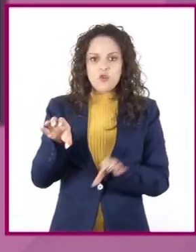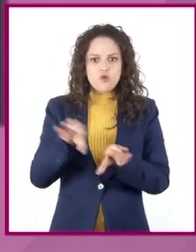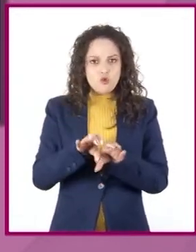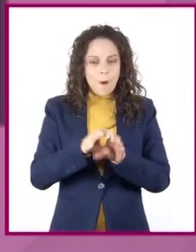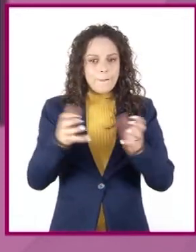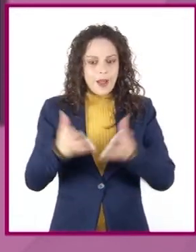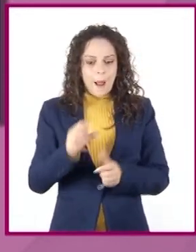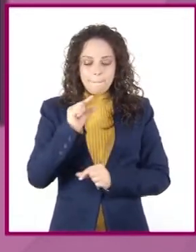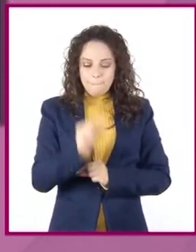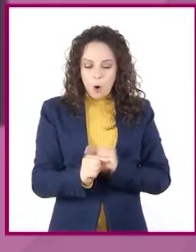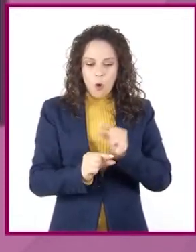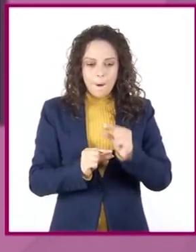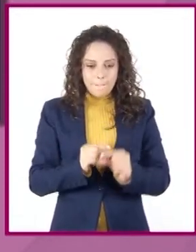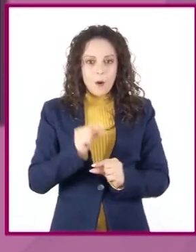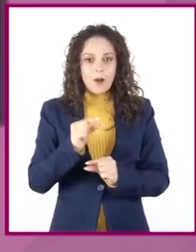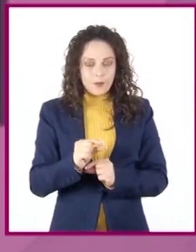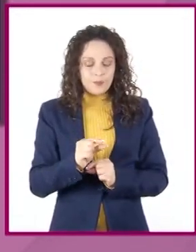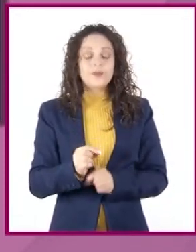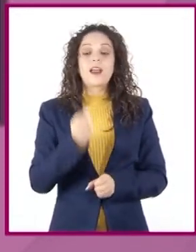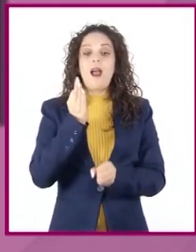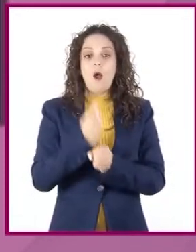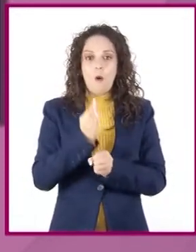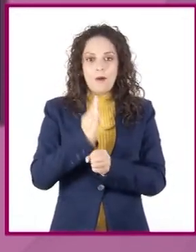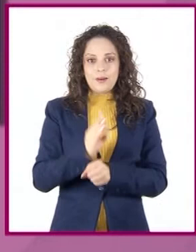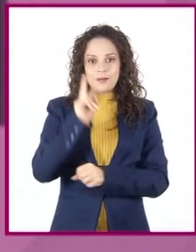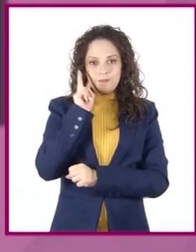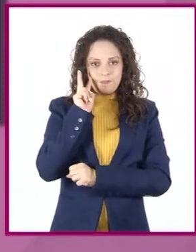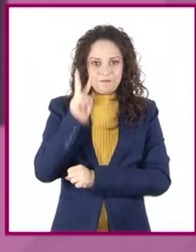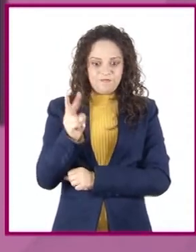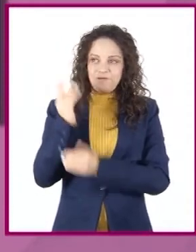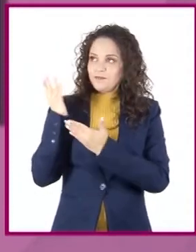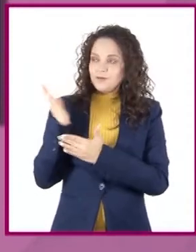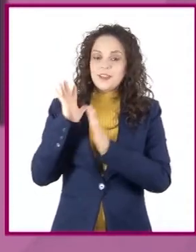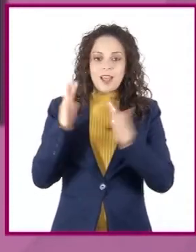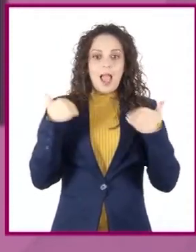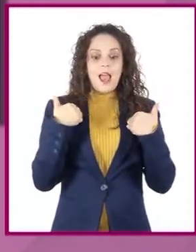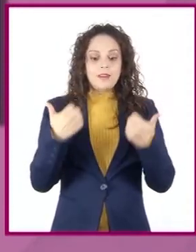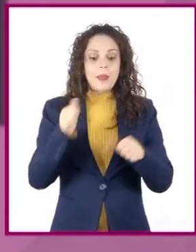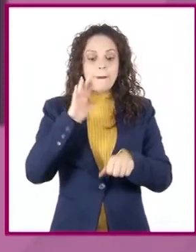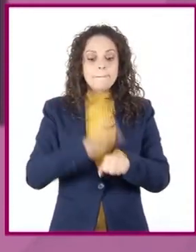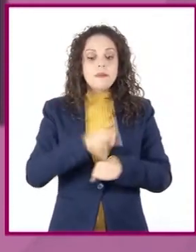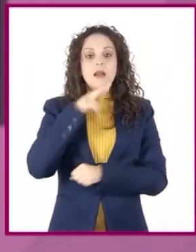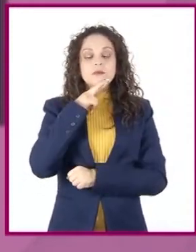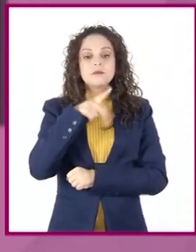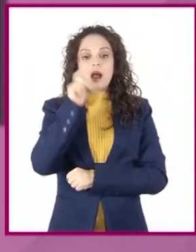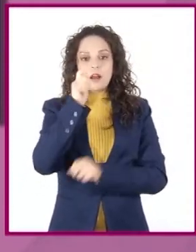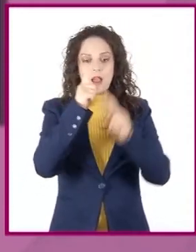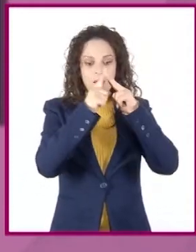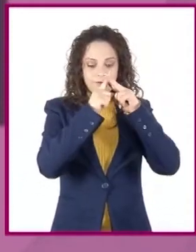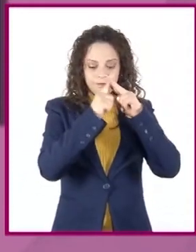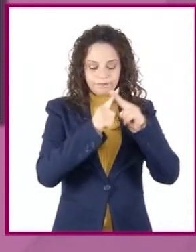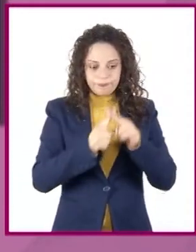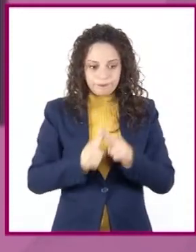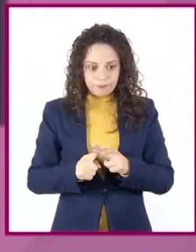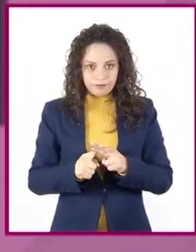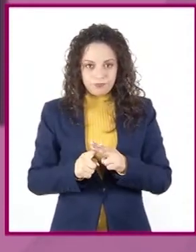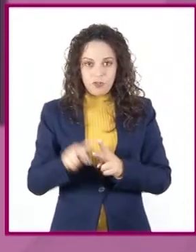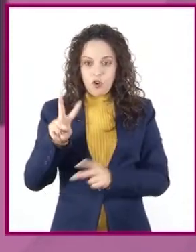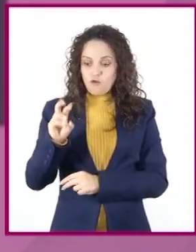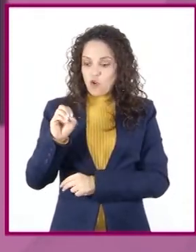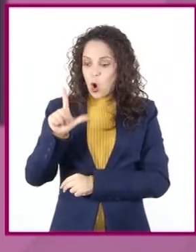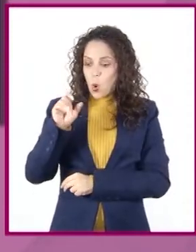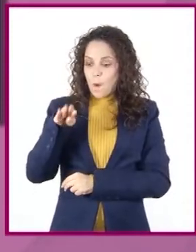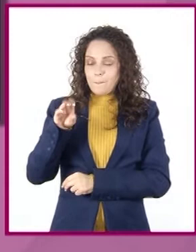cómo obtener el volumen de un prisma rectangular, podemos entender mejor la fórmula. El volumen es